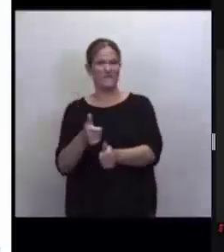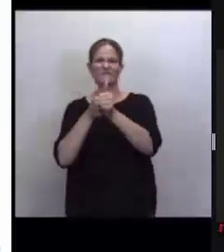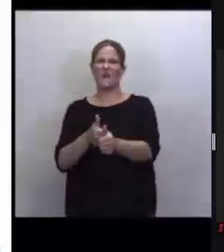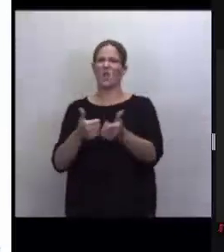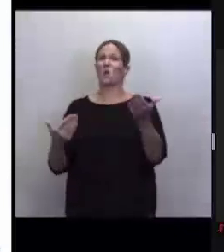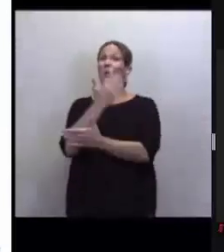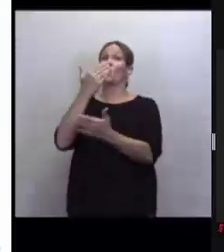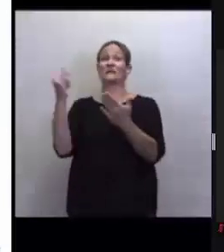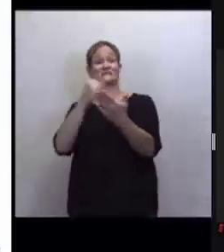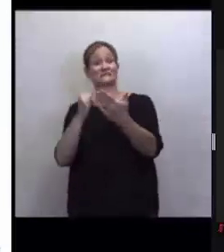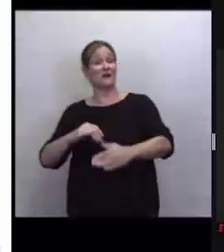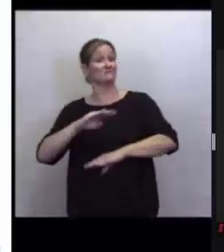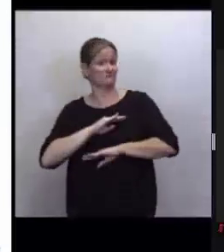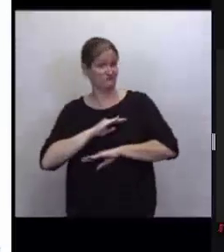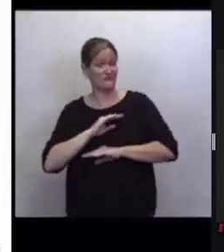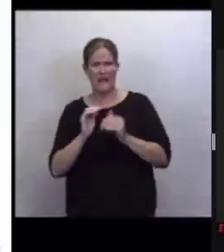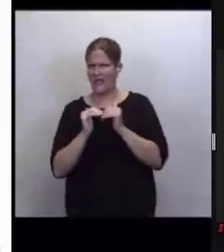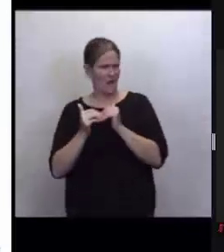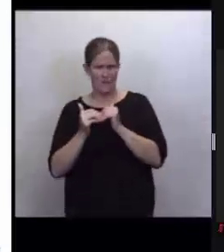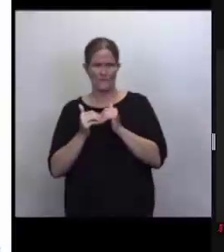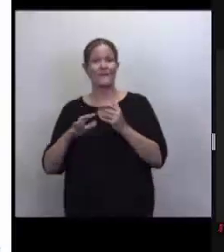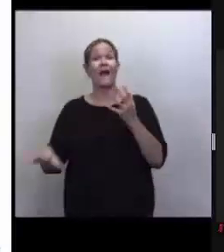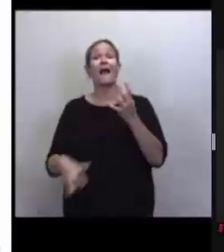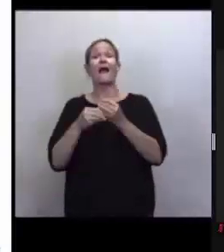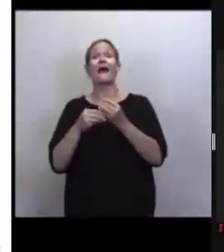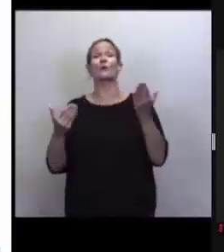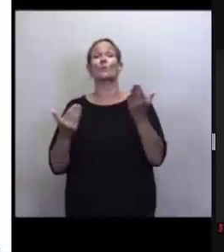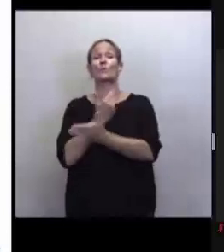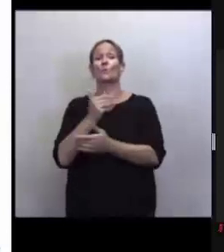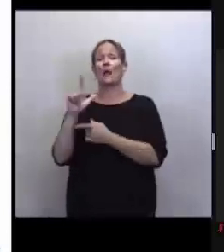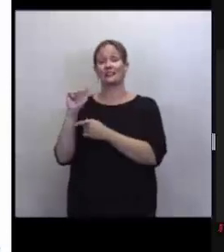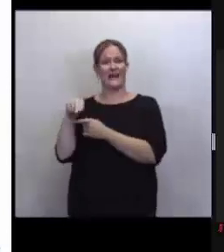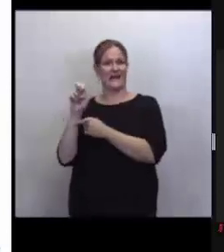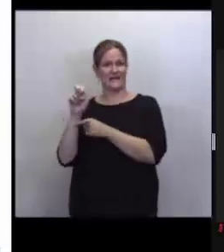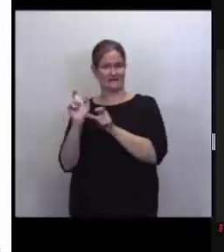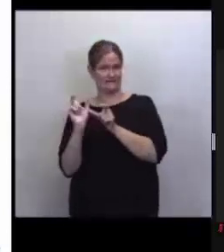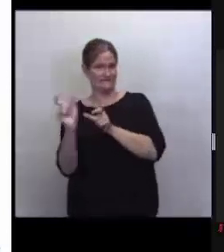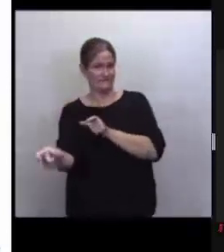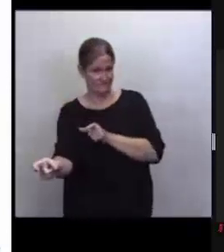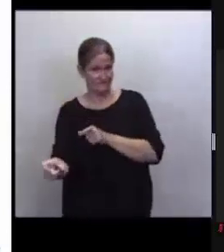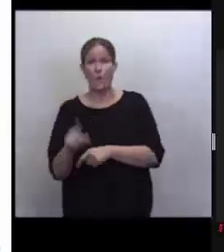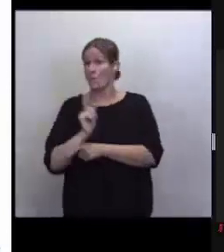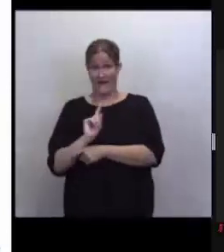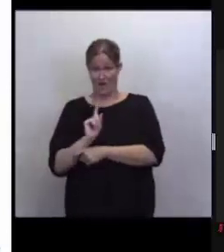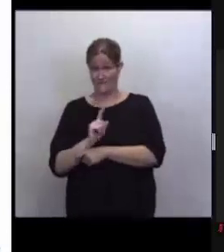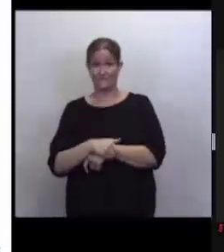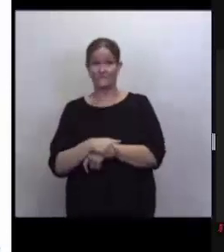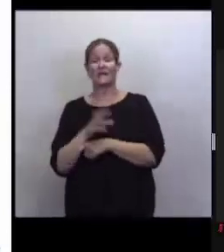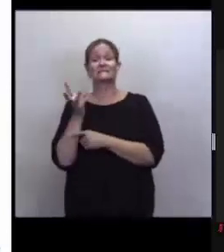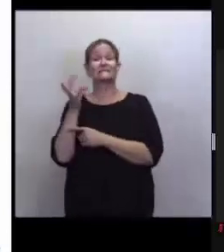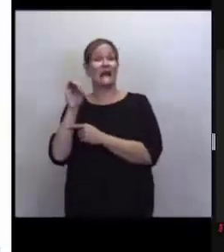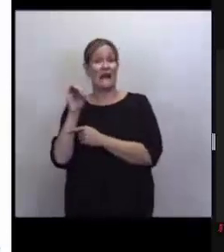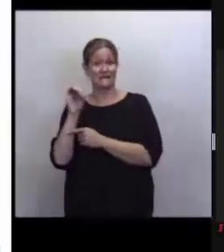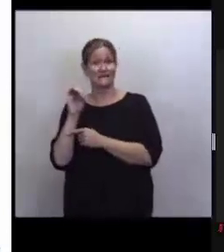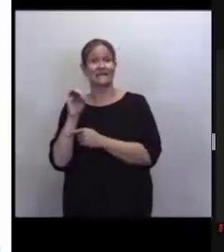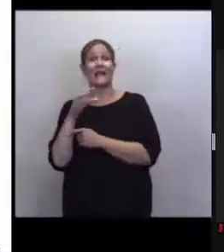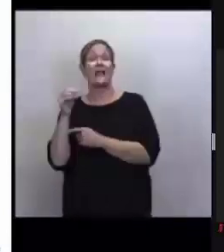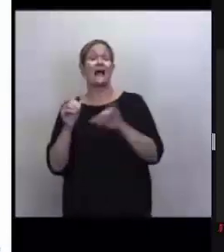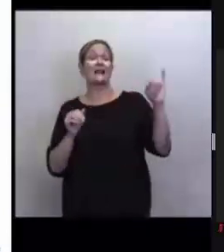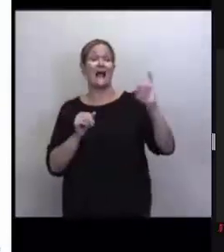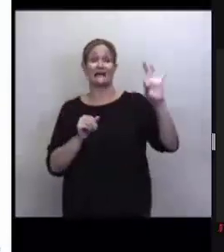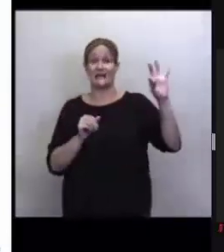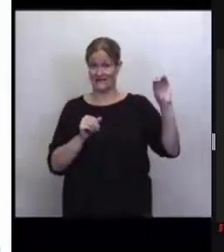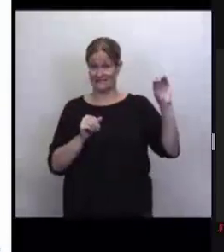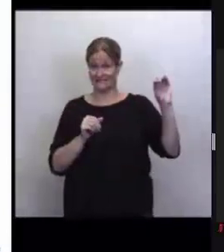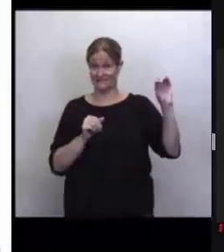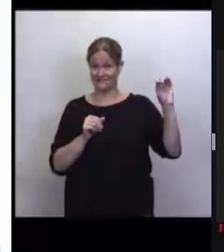partes de la IO-481 que sería designada como la nueva I-81 y se adaptaría a los nuevos estándares de